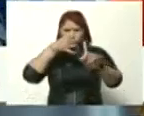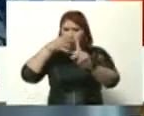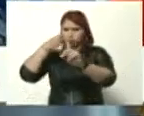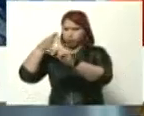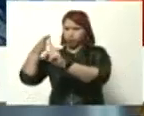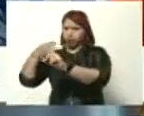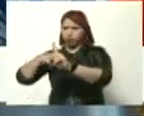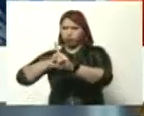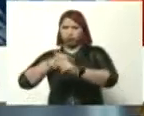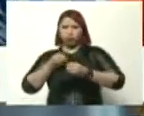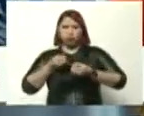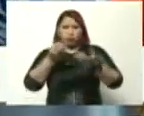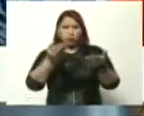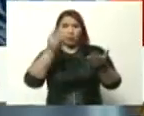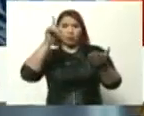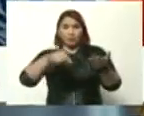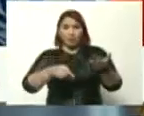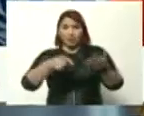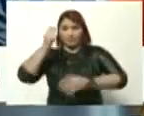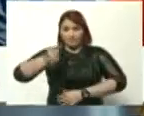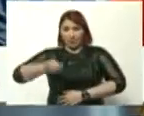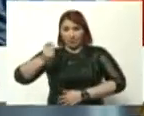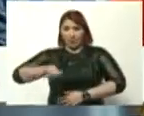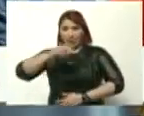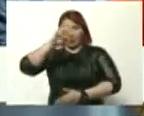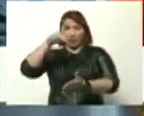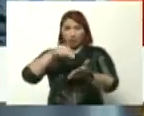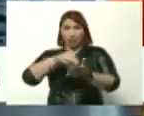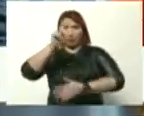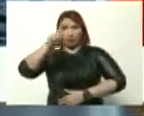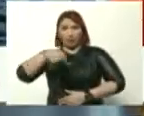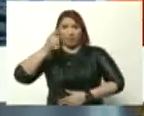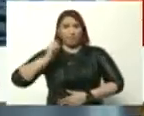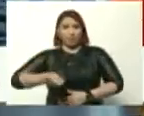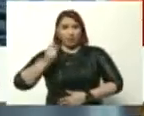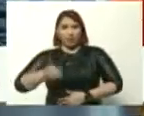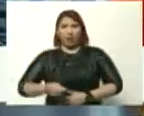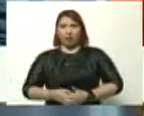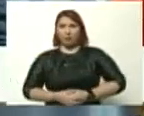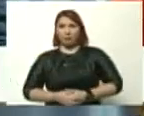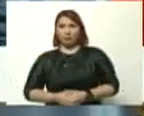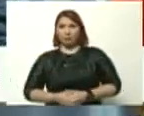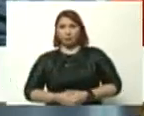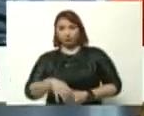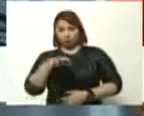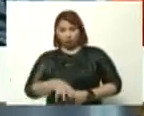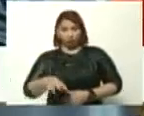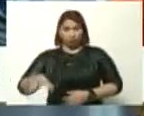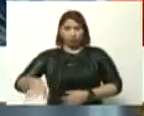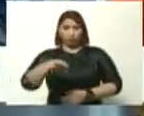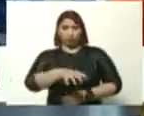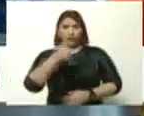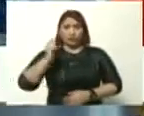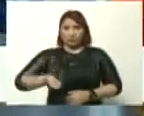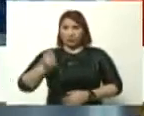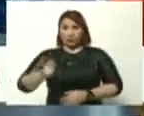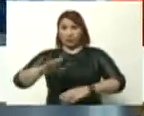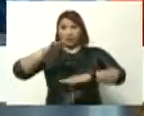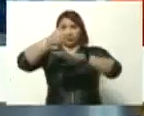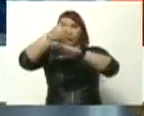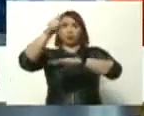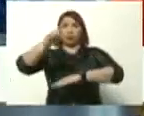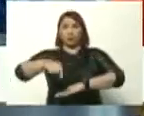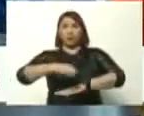doy tanto a los fiscales nacionales, a los fiscales regionales, a los fiscales superiores,